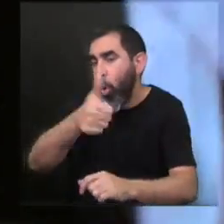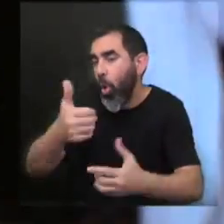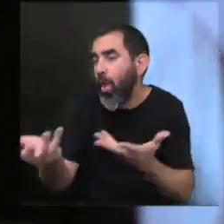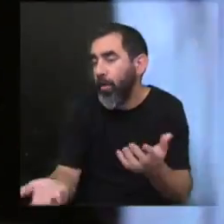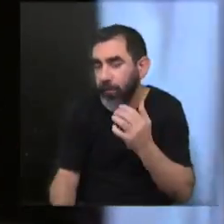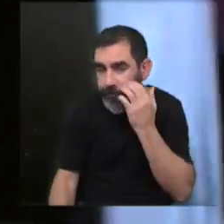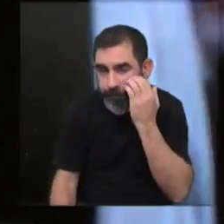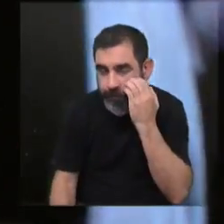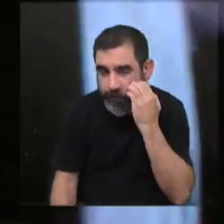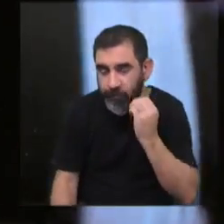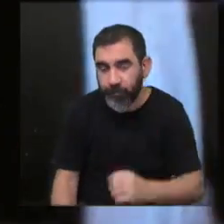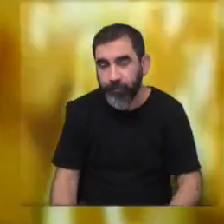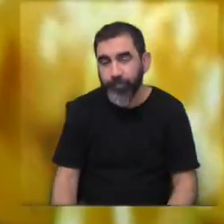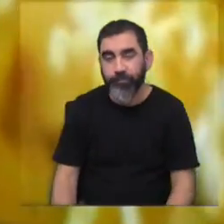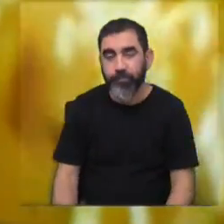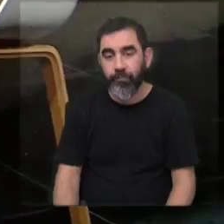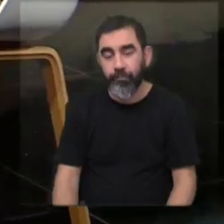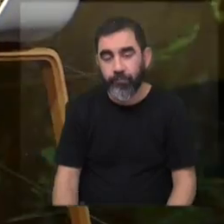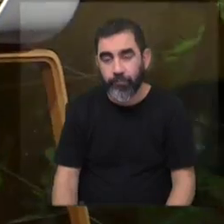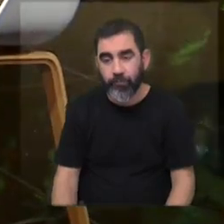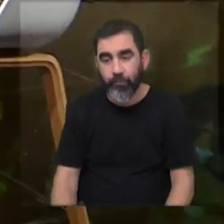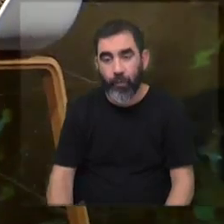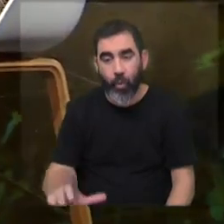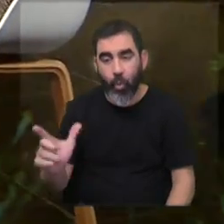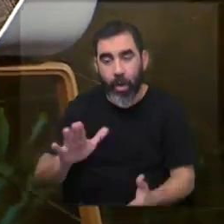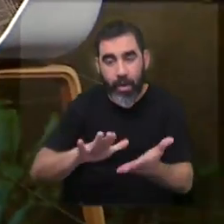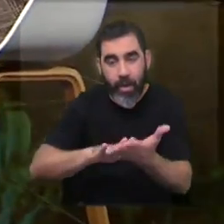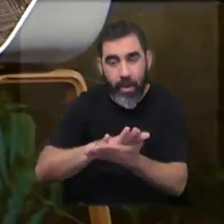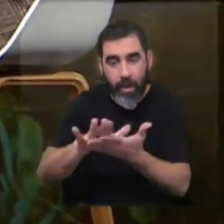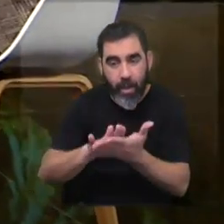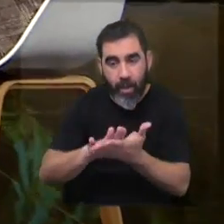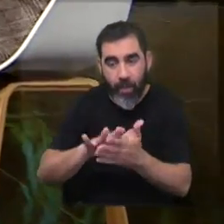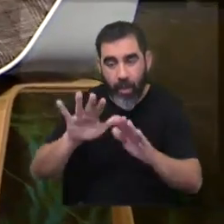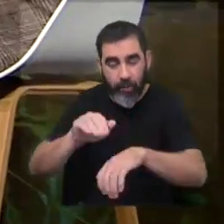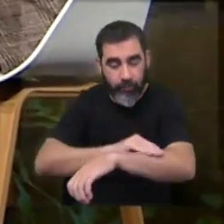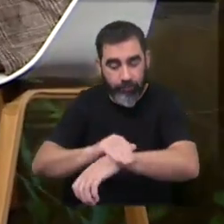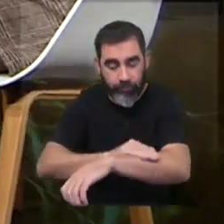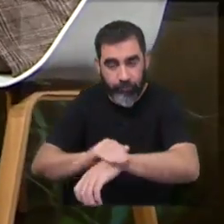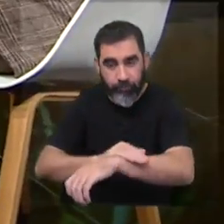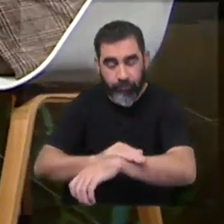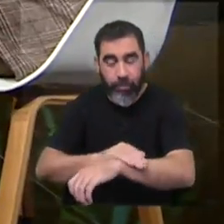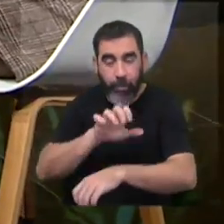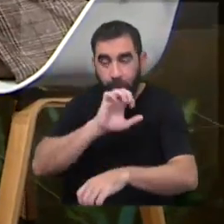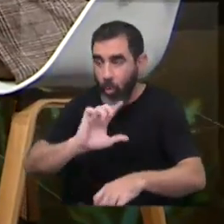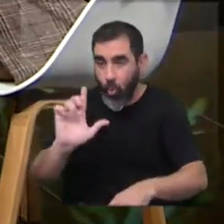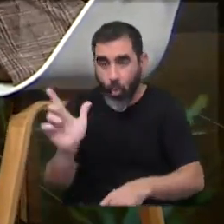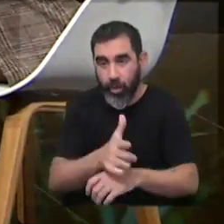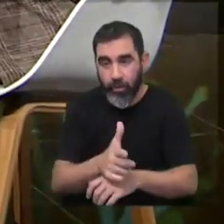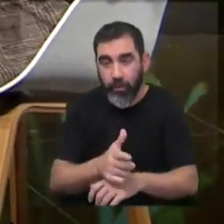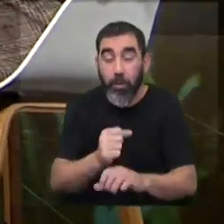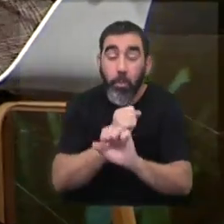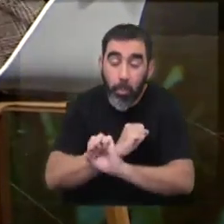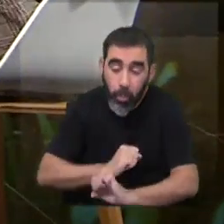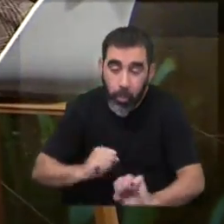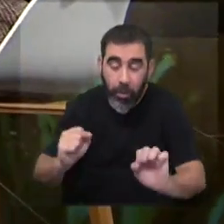sí. En realidad no hay nada reportado igual, o sea, una solución tópica para uso analgésico no hay, así que podría llegar a ser